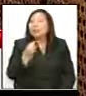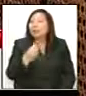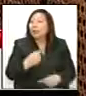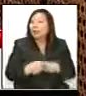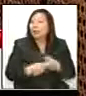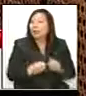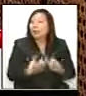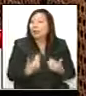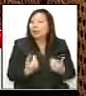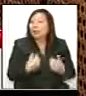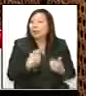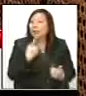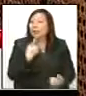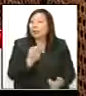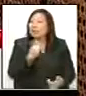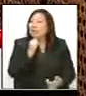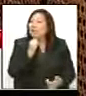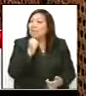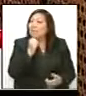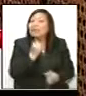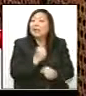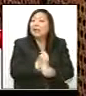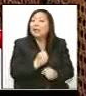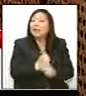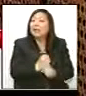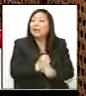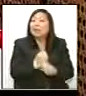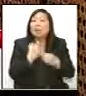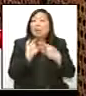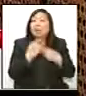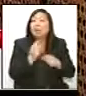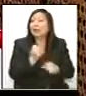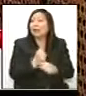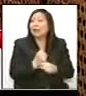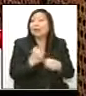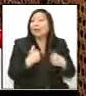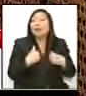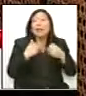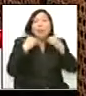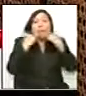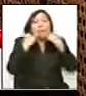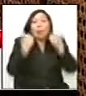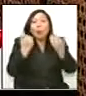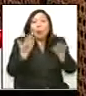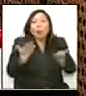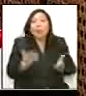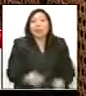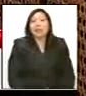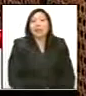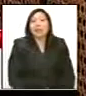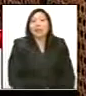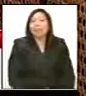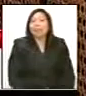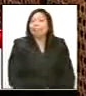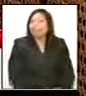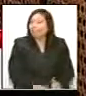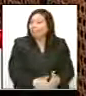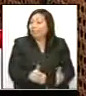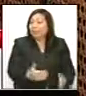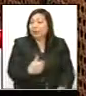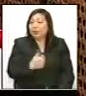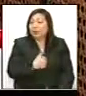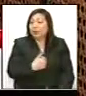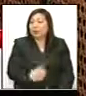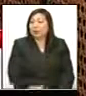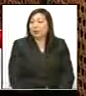diario, como también lo han dicho, es una falta de empleo y de pérdida de trabajo, tienen vergüenza, estamos destapando tabúes. Quienes habla y